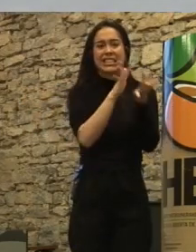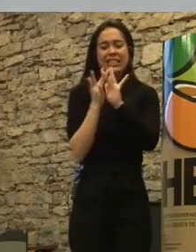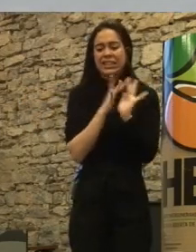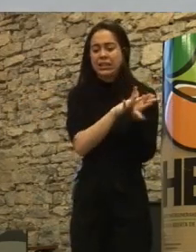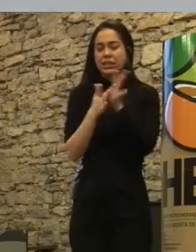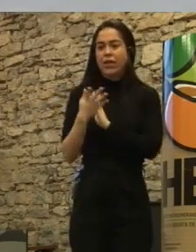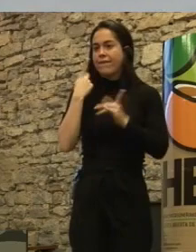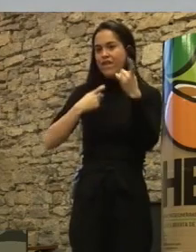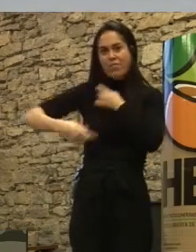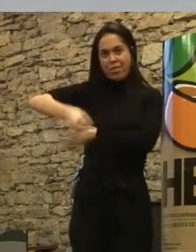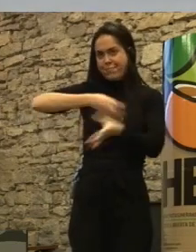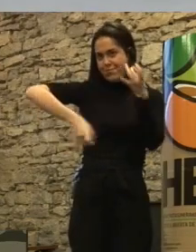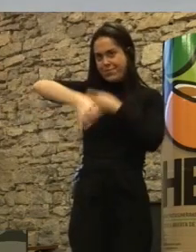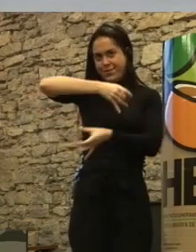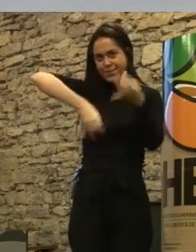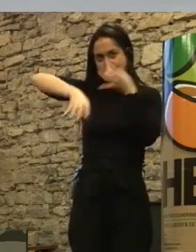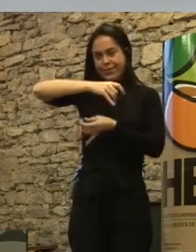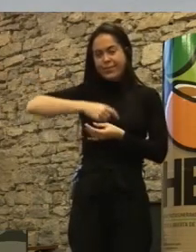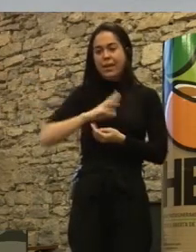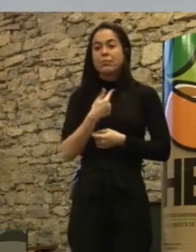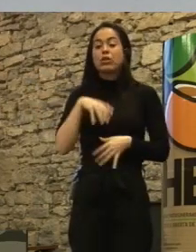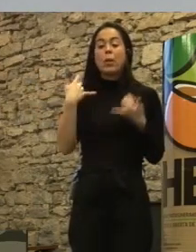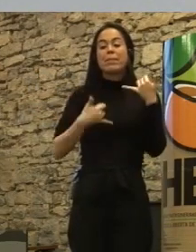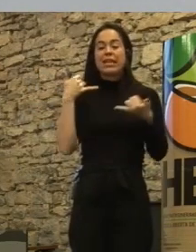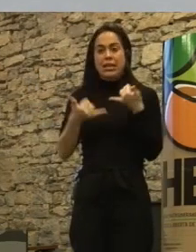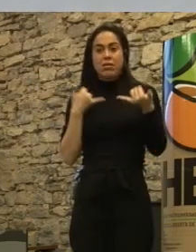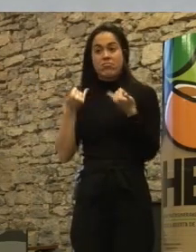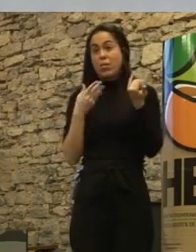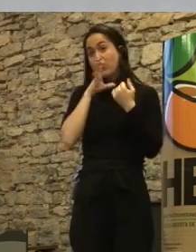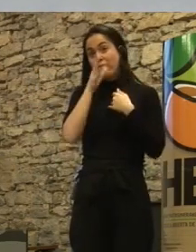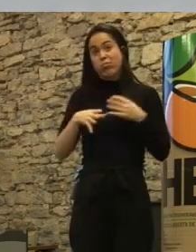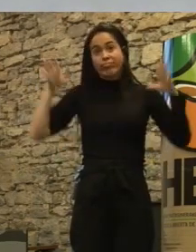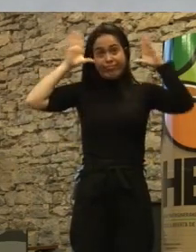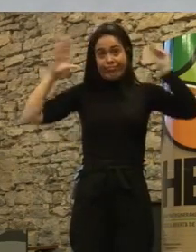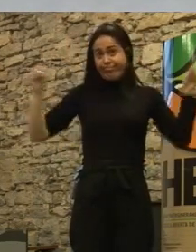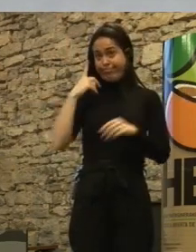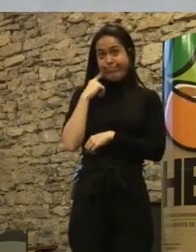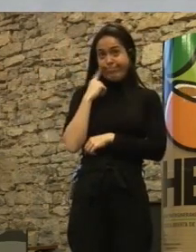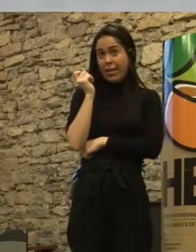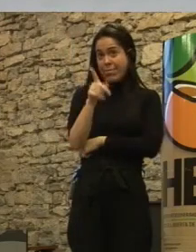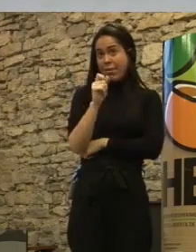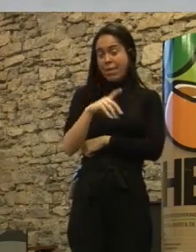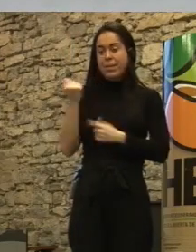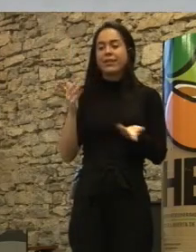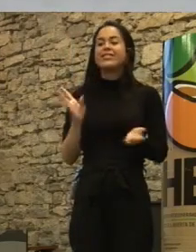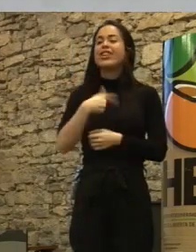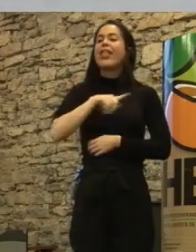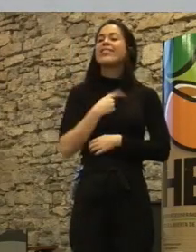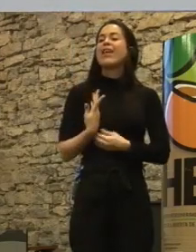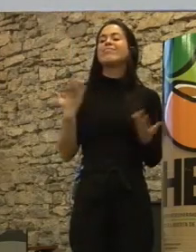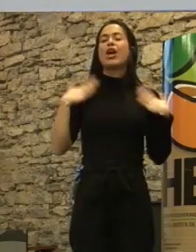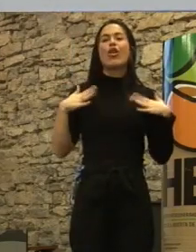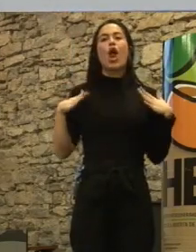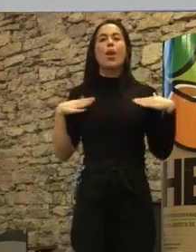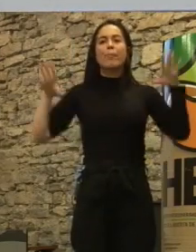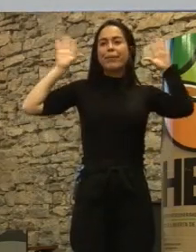tenéis que conocer ese caso. Y van en bicicleta, porque yo no, en ese país se va en bicicleta. Entonces están vestidas de enfermera, es maravilloso, están vestidas de